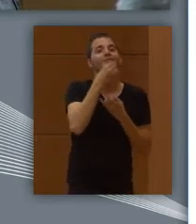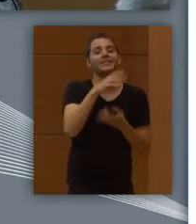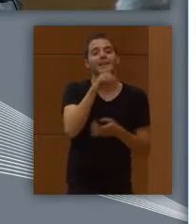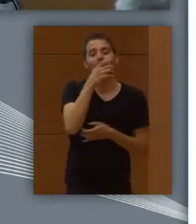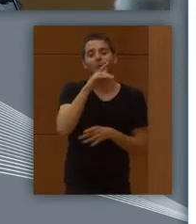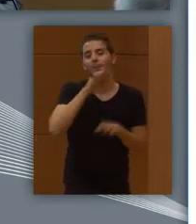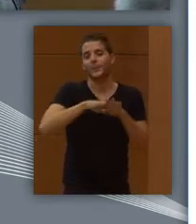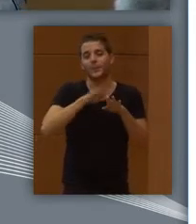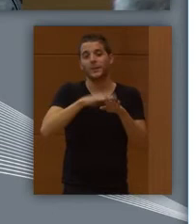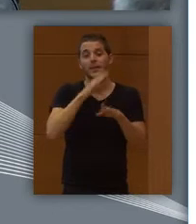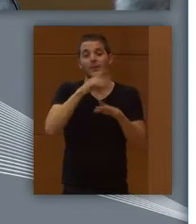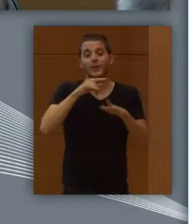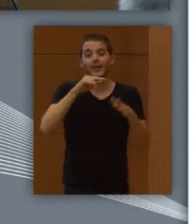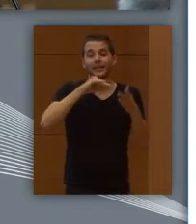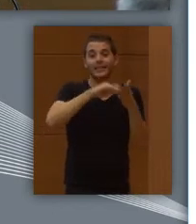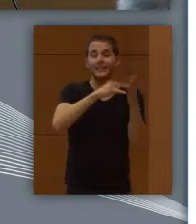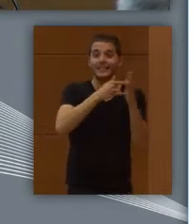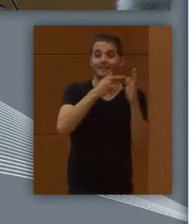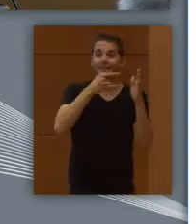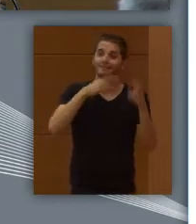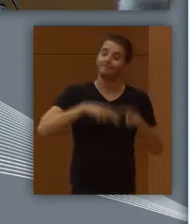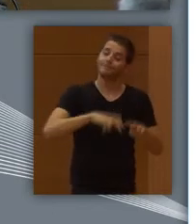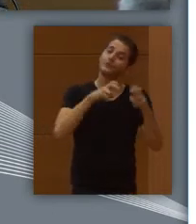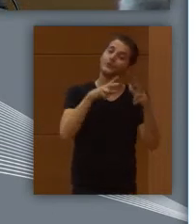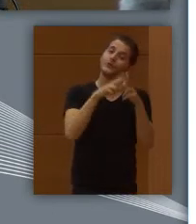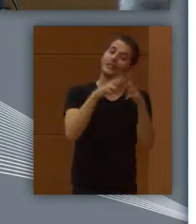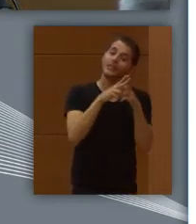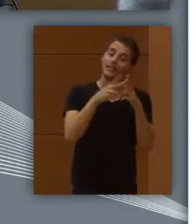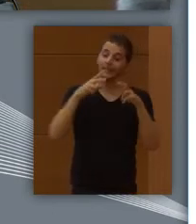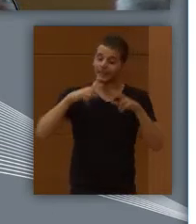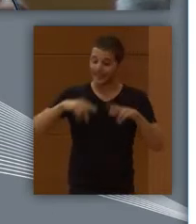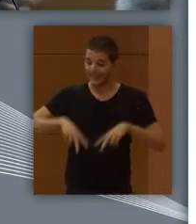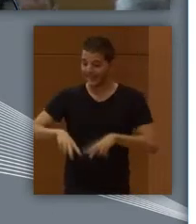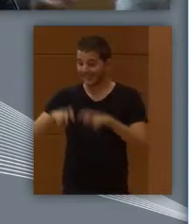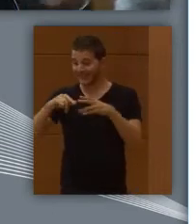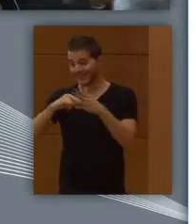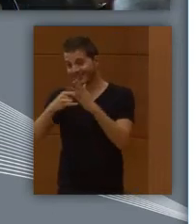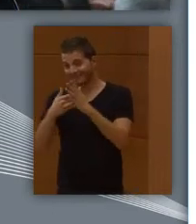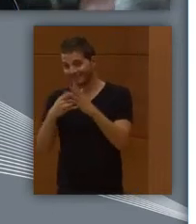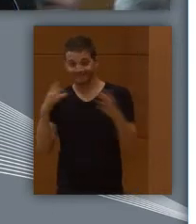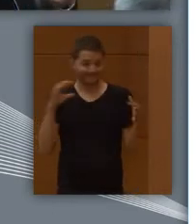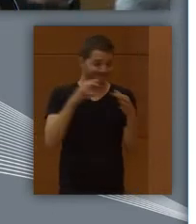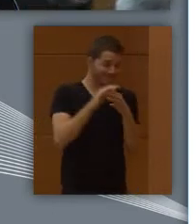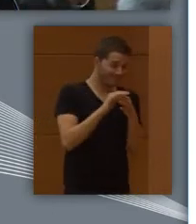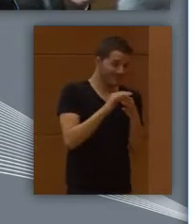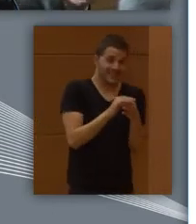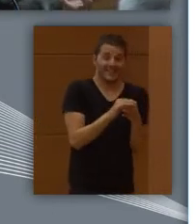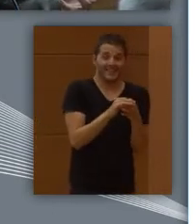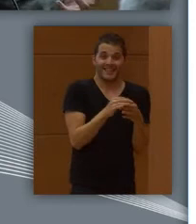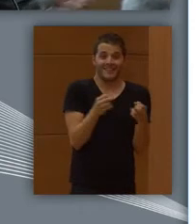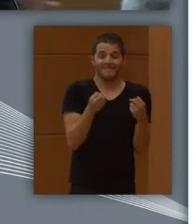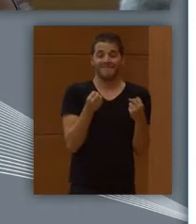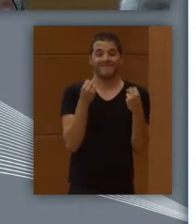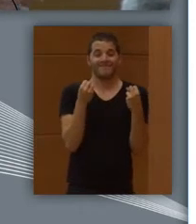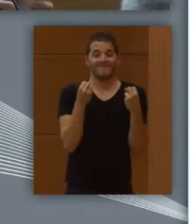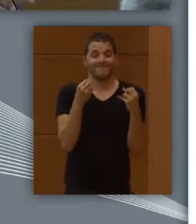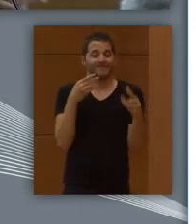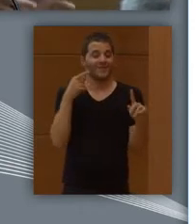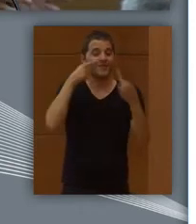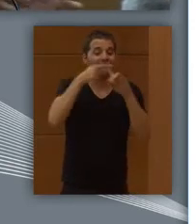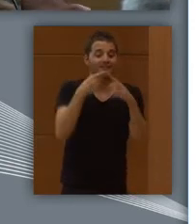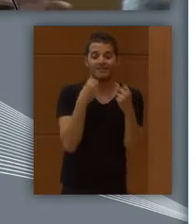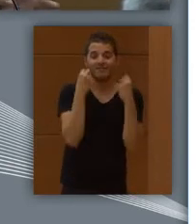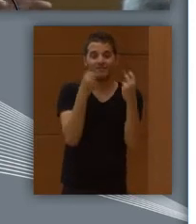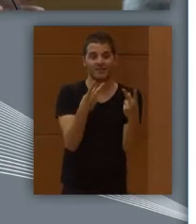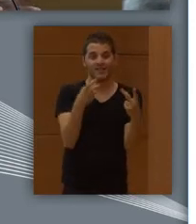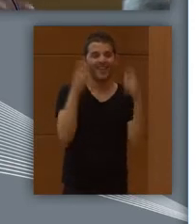vuelvo otra vez al tema de la innovación social y la innovación tecnológica, ¿no? Es decir, de nada nos sirve que el esfuerzo,